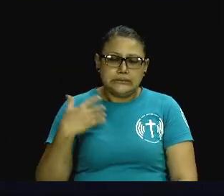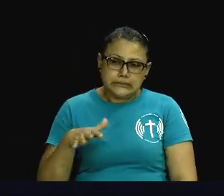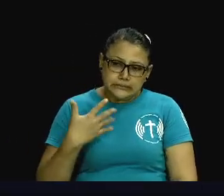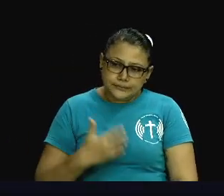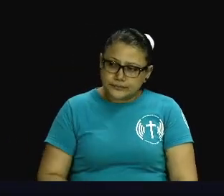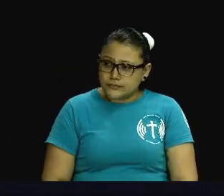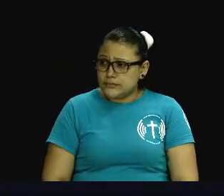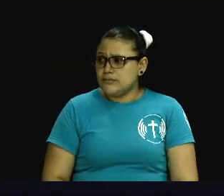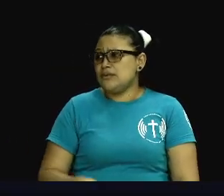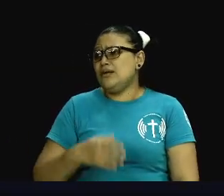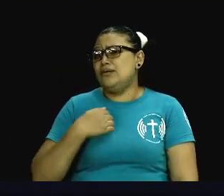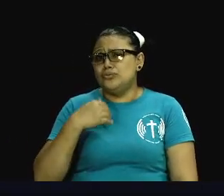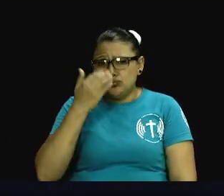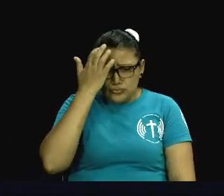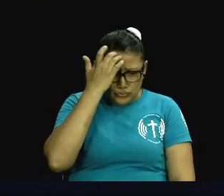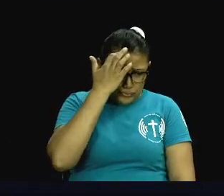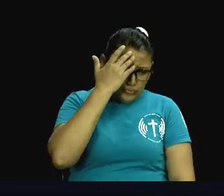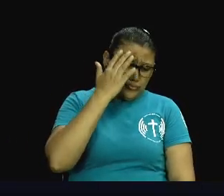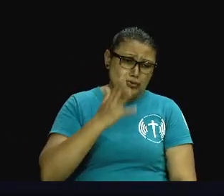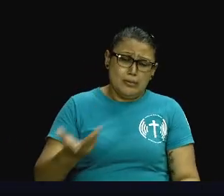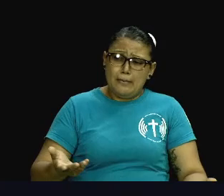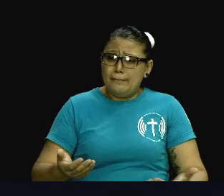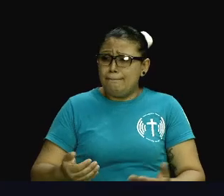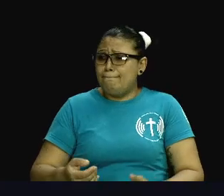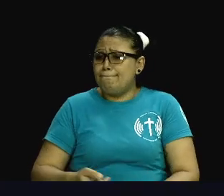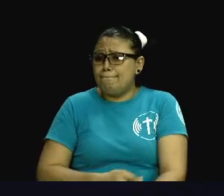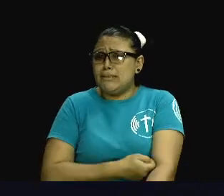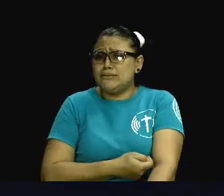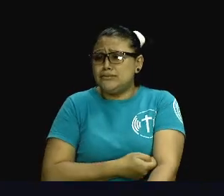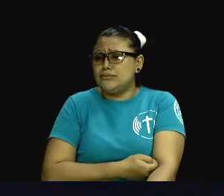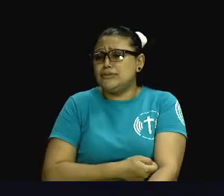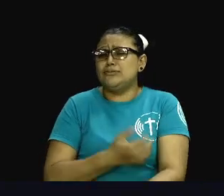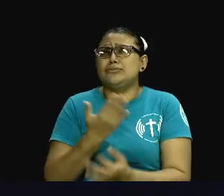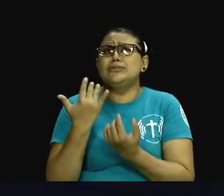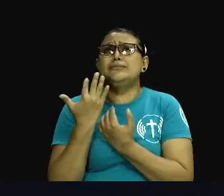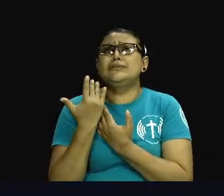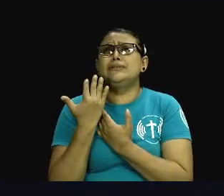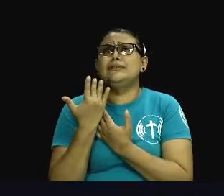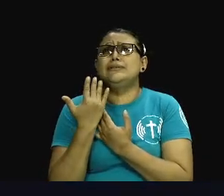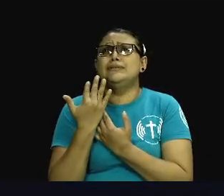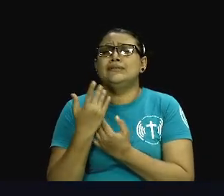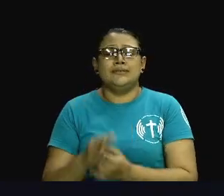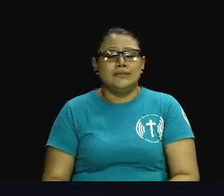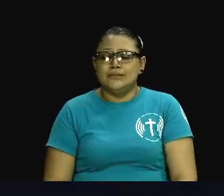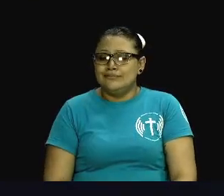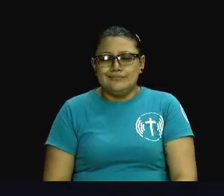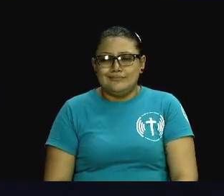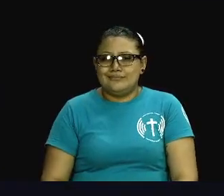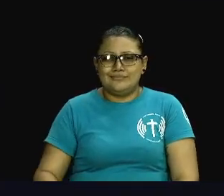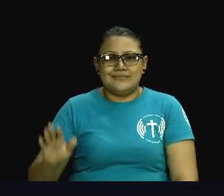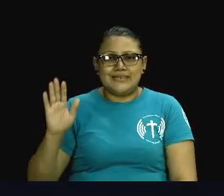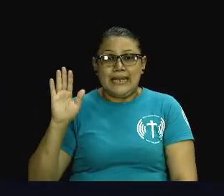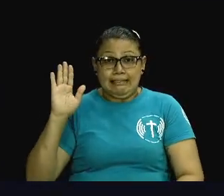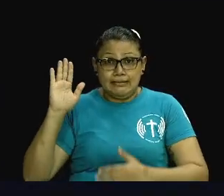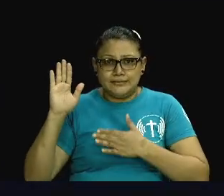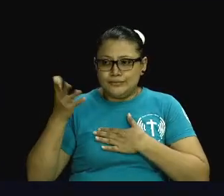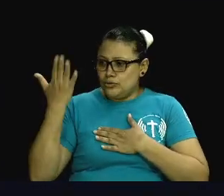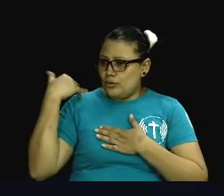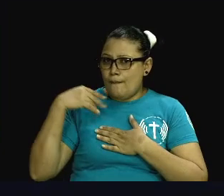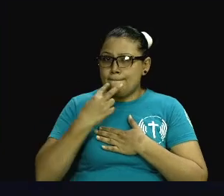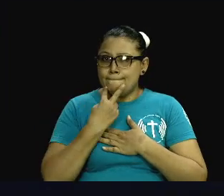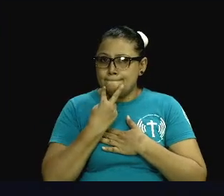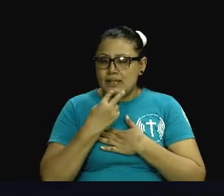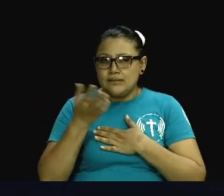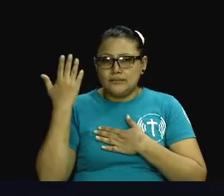de este hospital porque me están matando vimos si el paso lo menciono a las nueve gente dando testimonio que estaban más graves que los de kobe